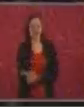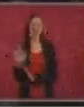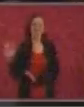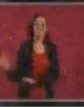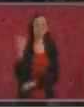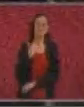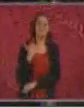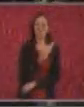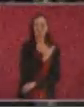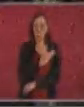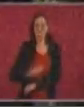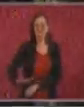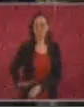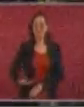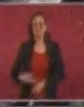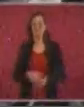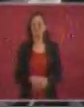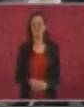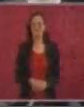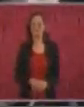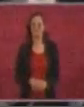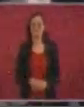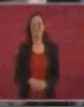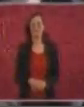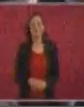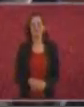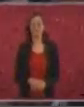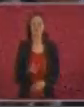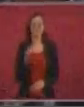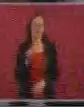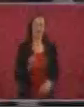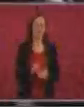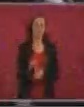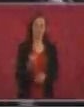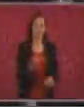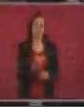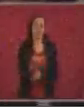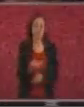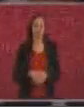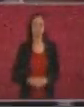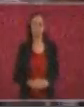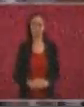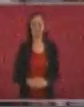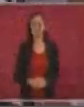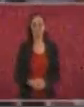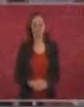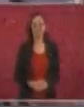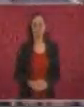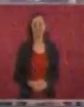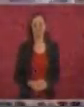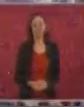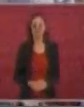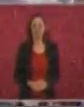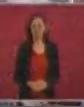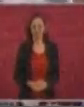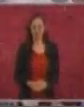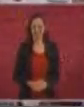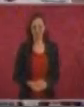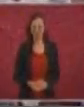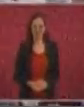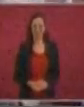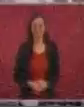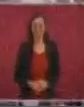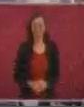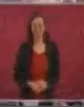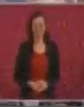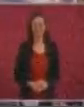las acciones del actual gobierno morenista debutante en la presidencia de la República